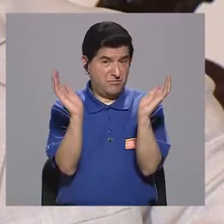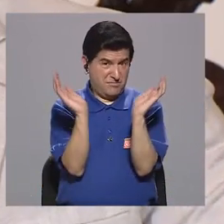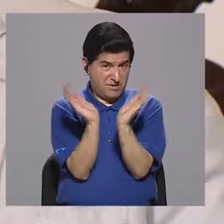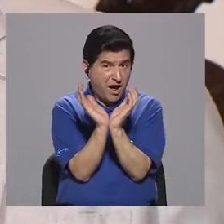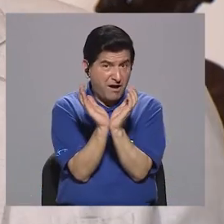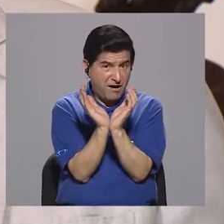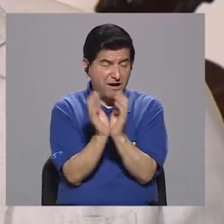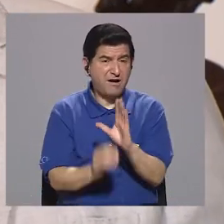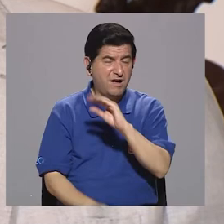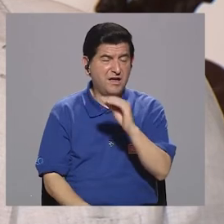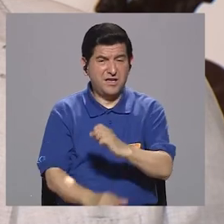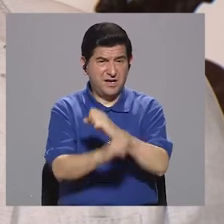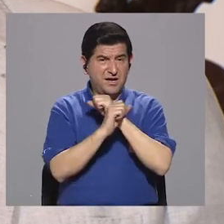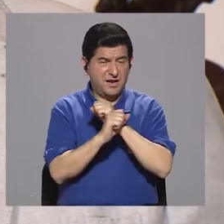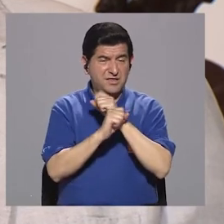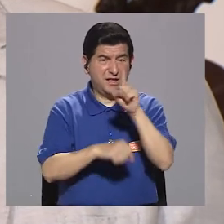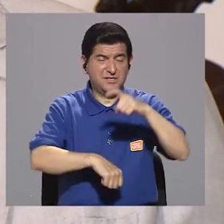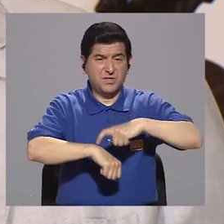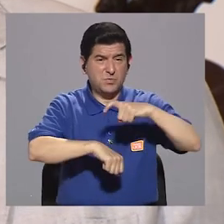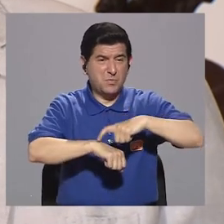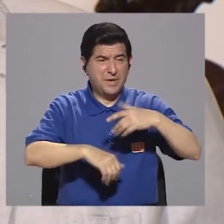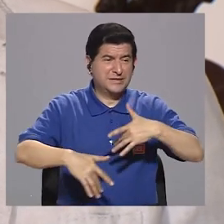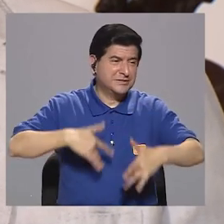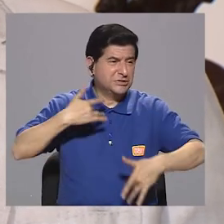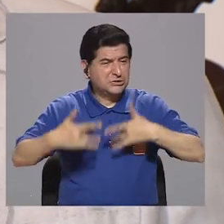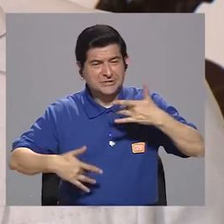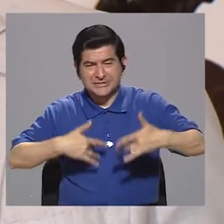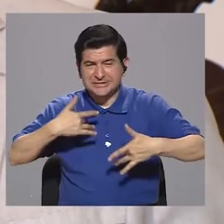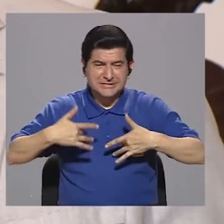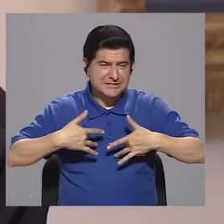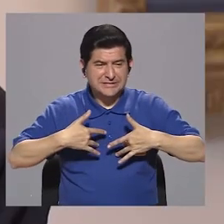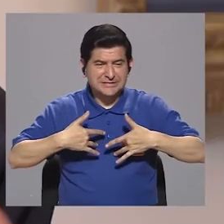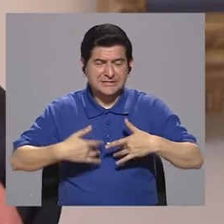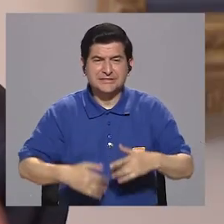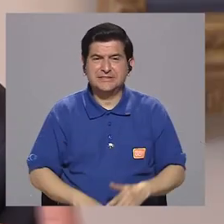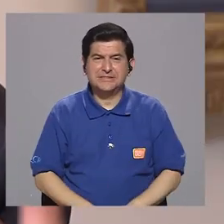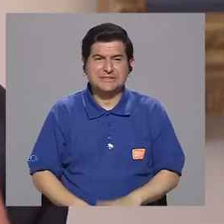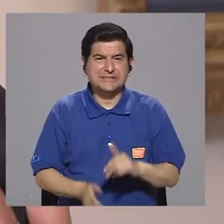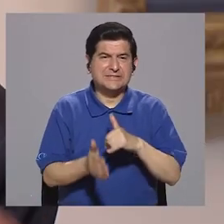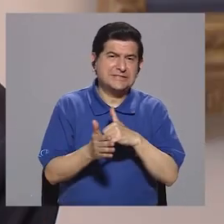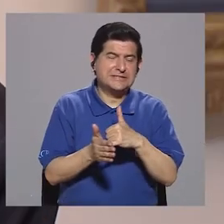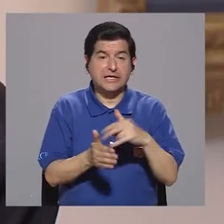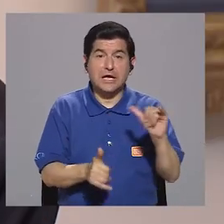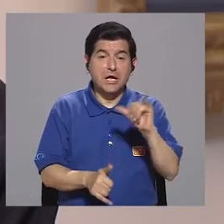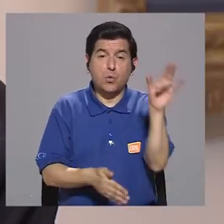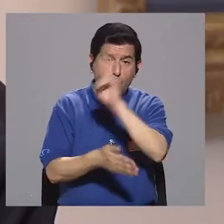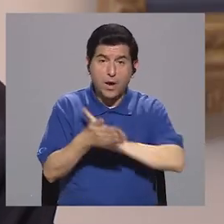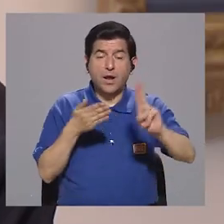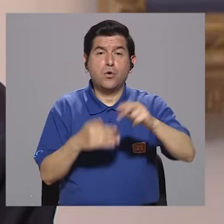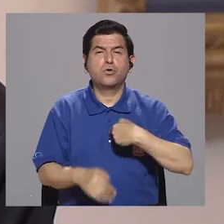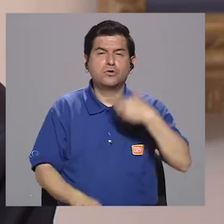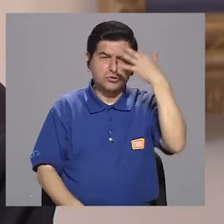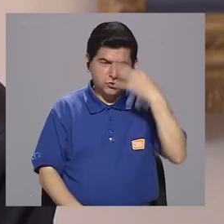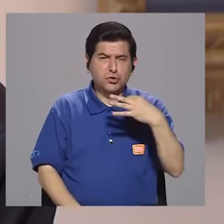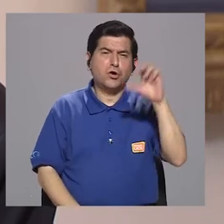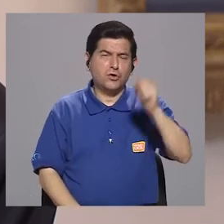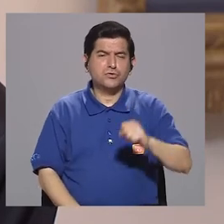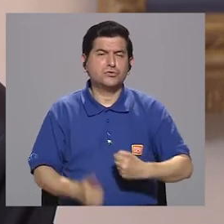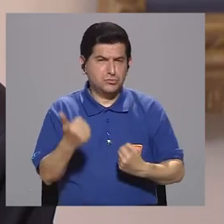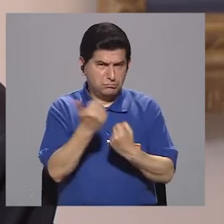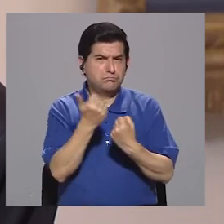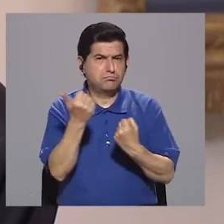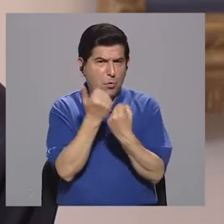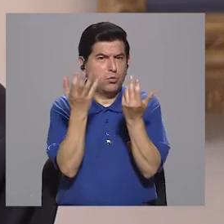las garantías, de algún modo, en algún momento se ha sentido yo diría igual, que ha igual habido, que la universidad. Yo diría que ha habido un